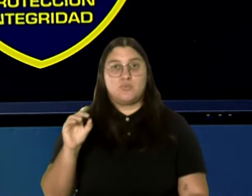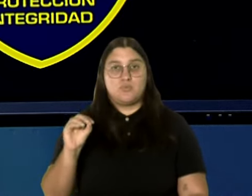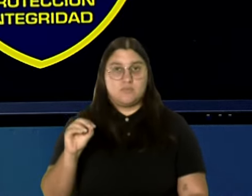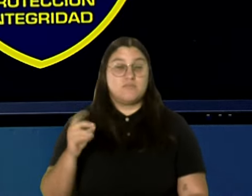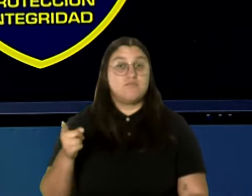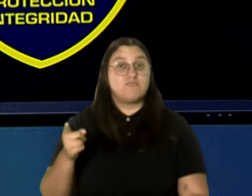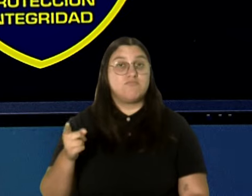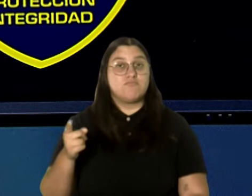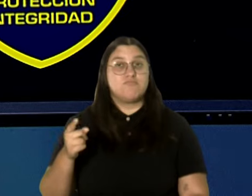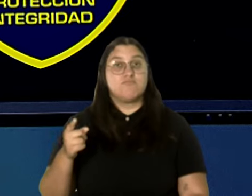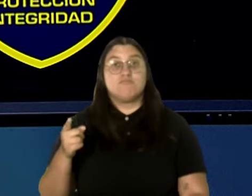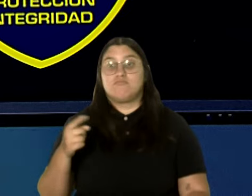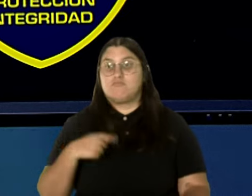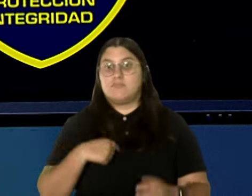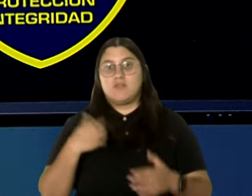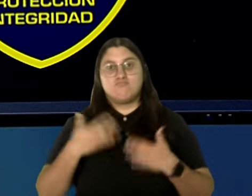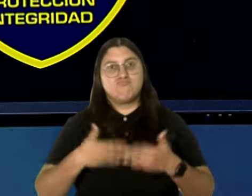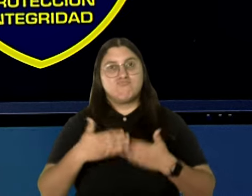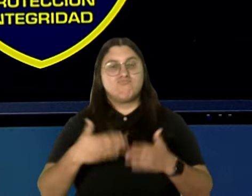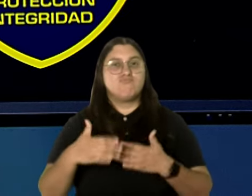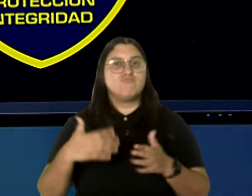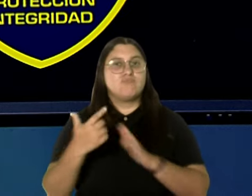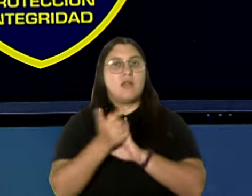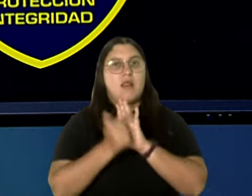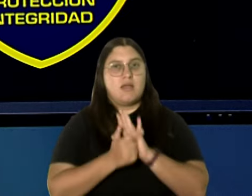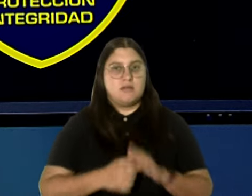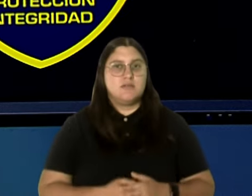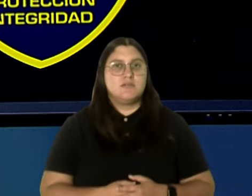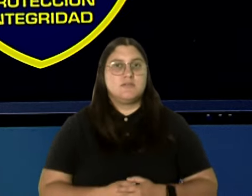buscando. Y comienza el debido proceso de ley. Oye, tienes